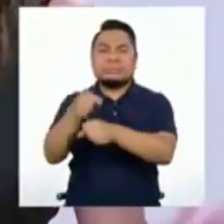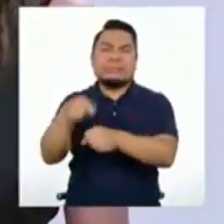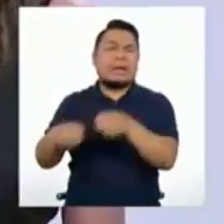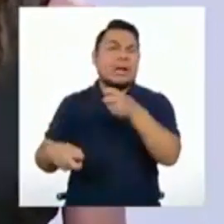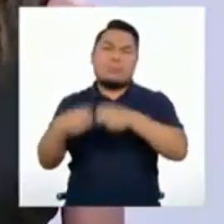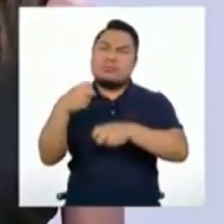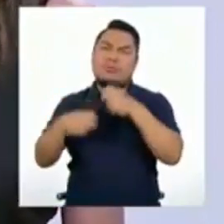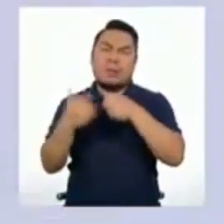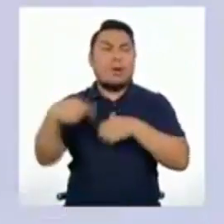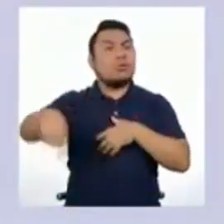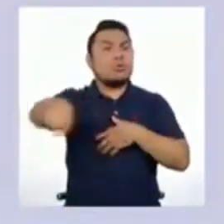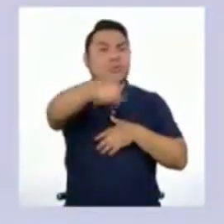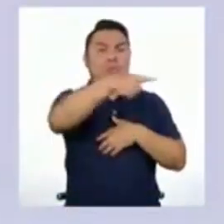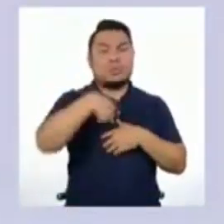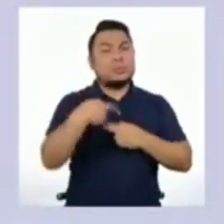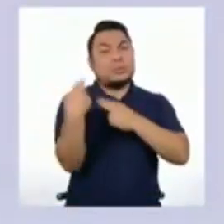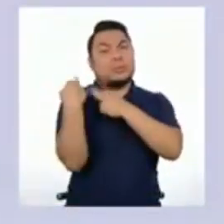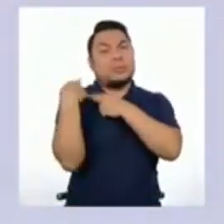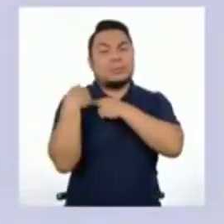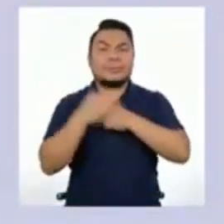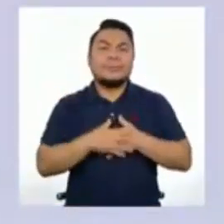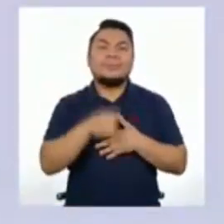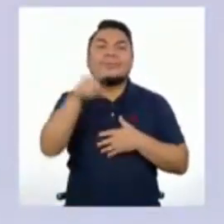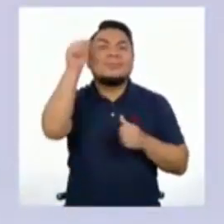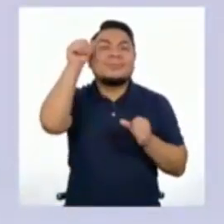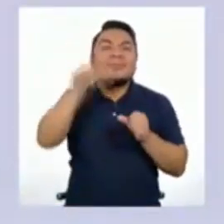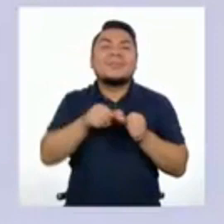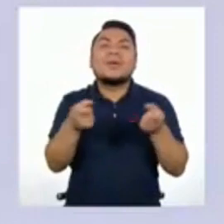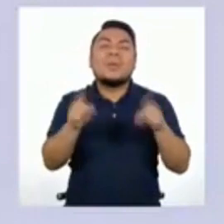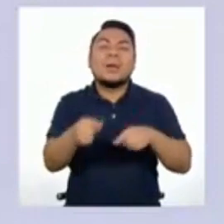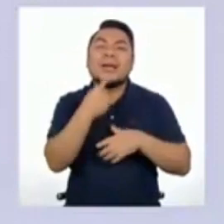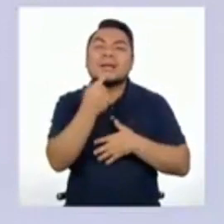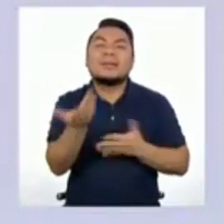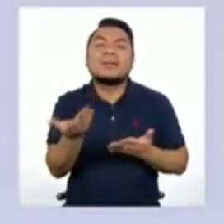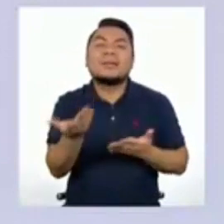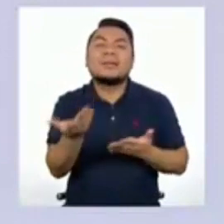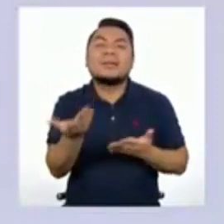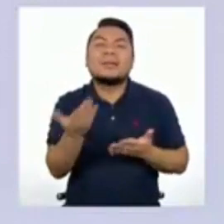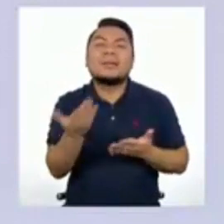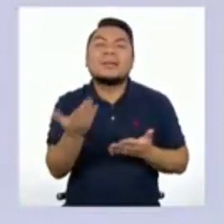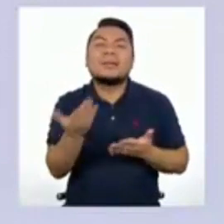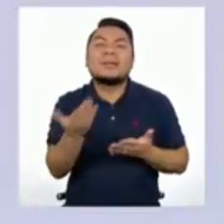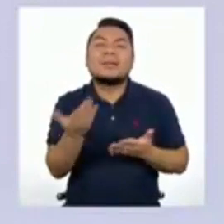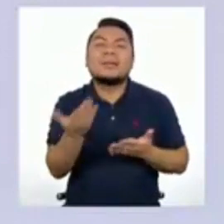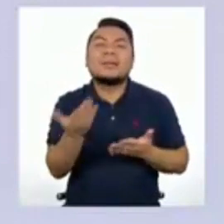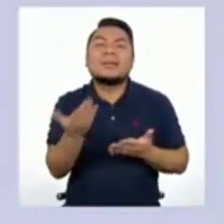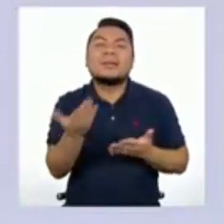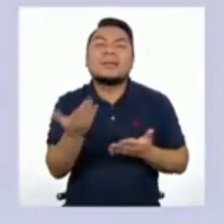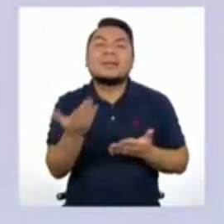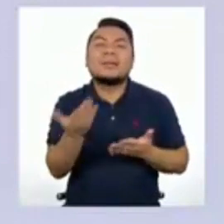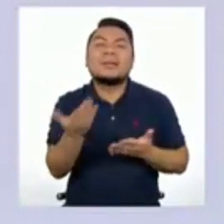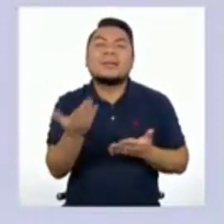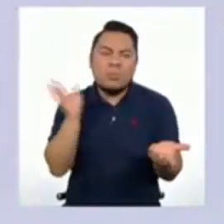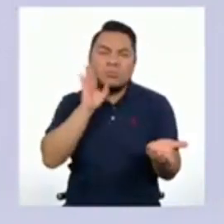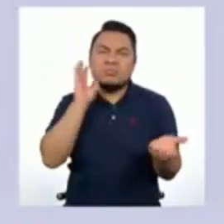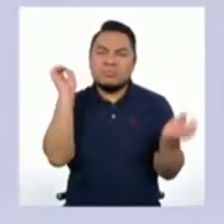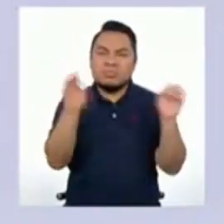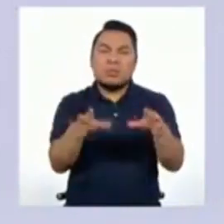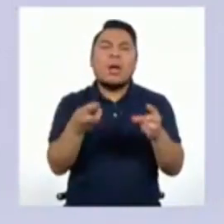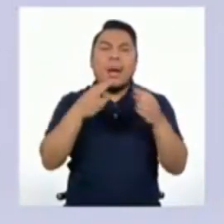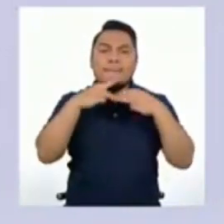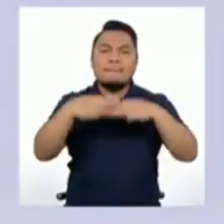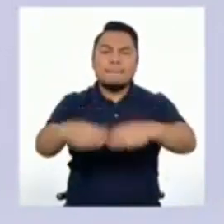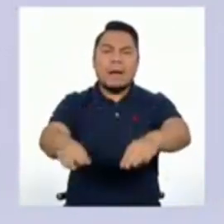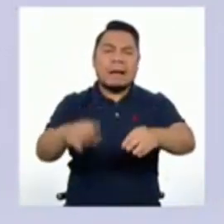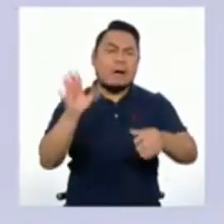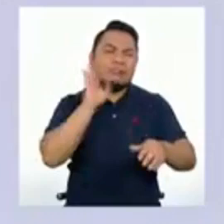que nos involucra a todos. ¿Recuerdan cuando entendimos un poco más sobre el problema de la basura? ¿Cómo toda nuestra basura se queda